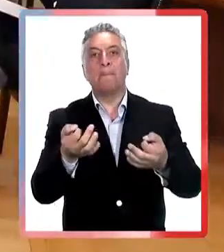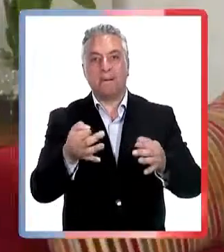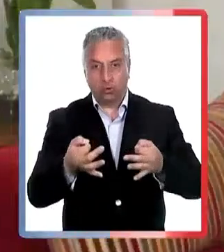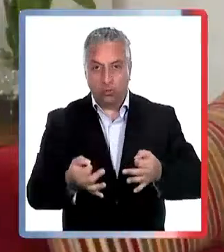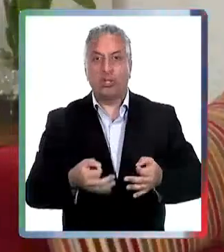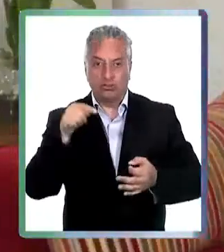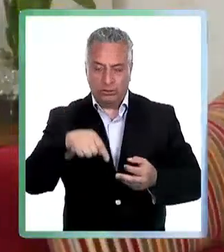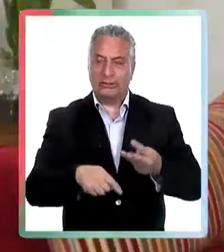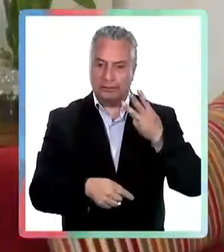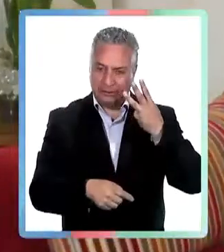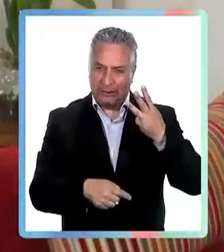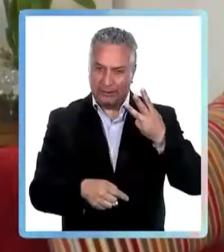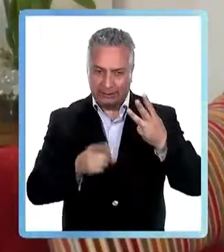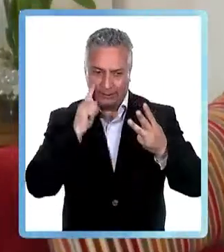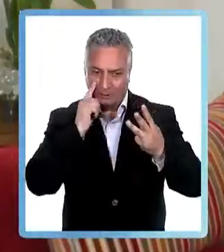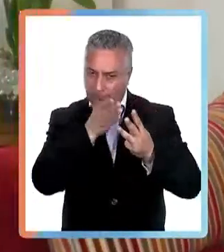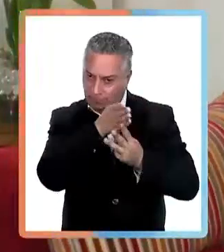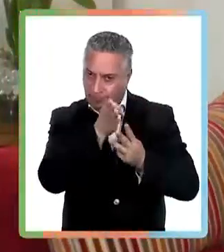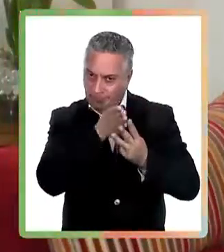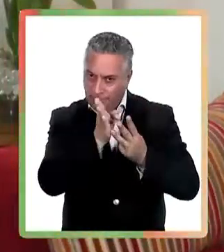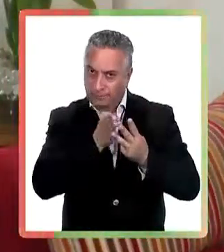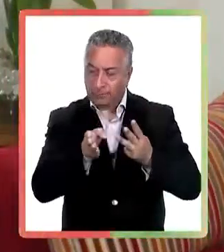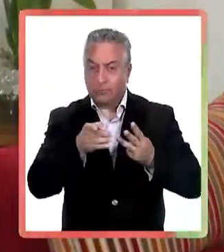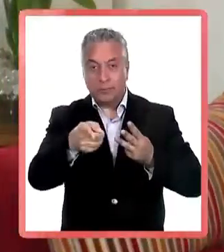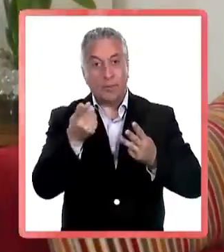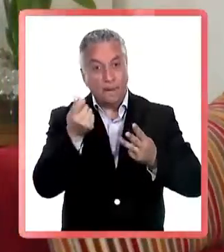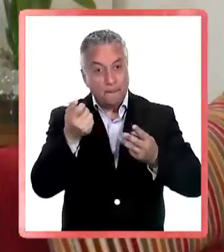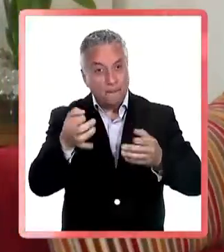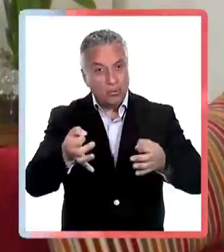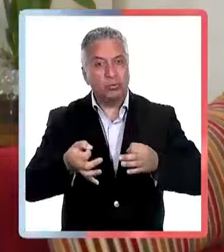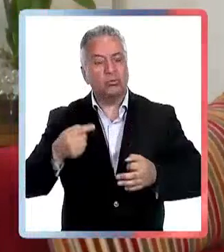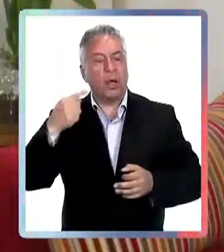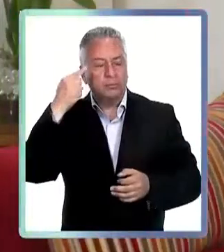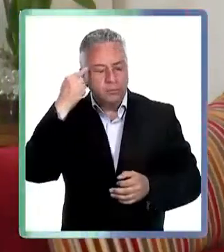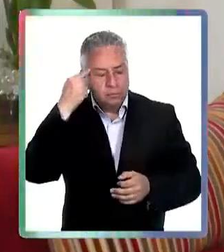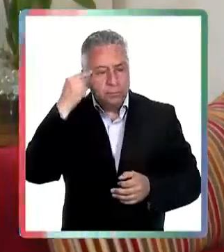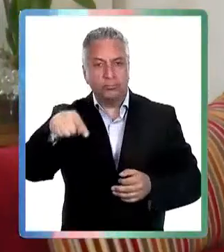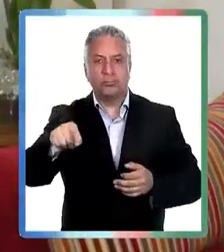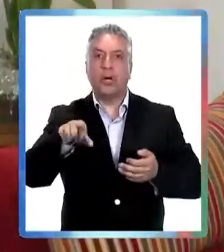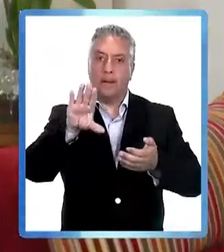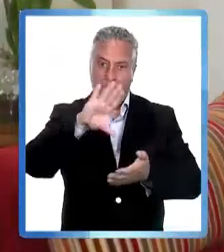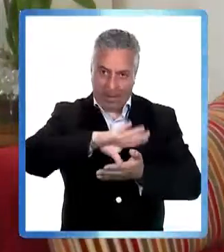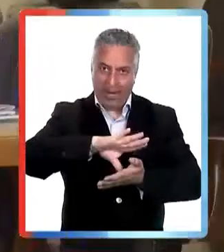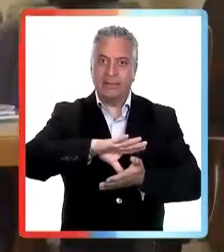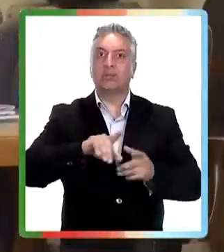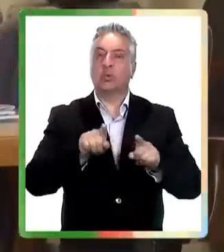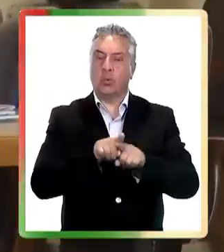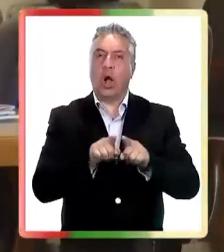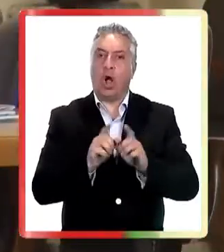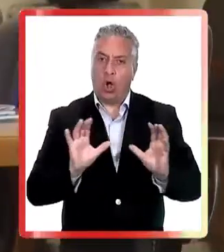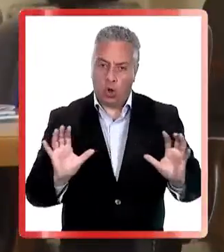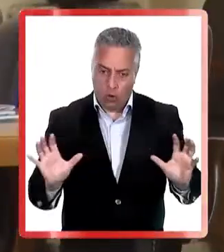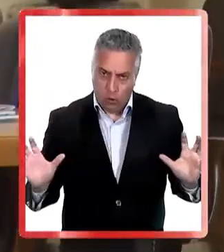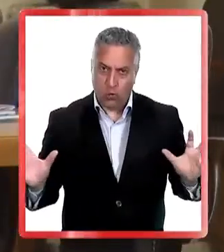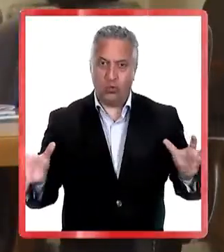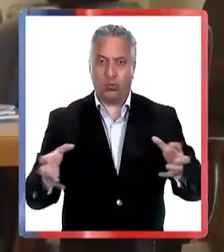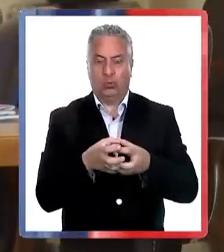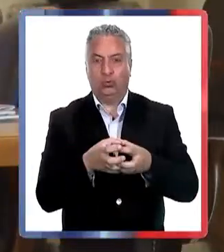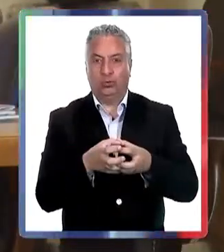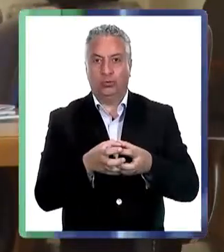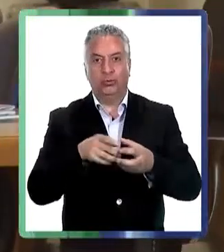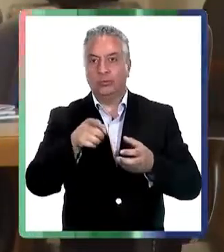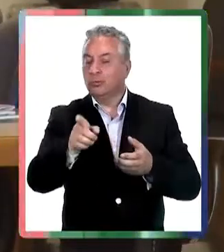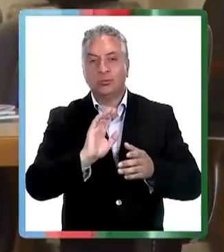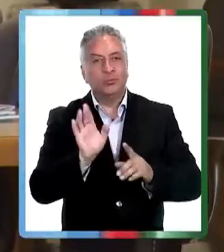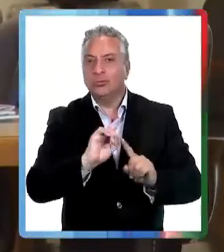presupuesto tiene esos 3 ejes. Y es un presupuesto que está considerado para el país en su conjunto. Es